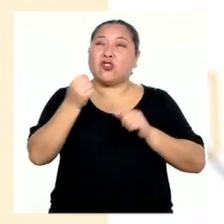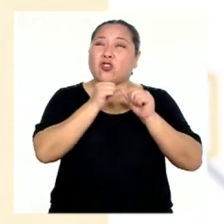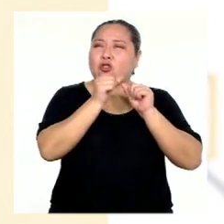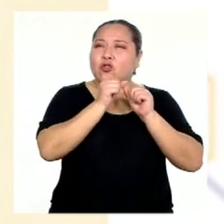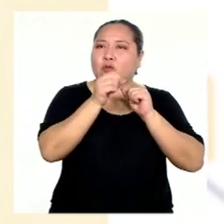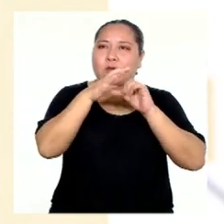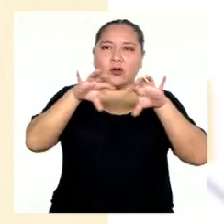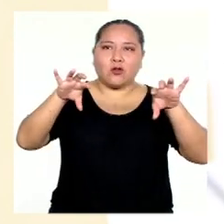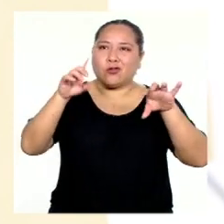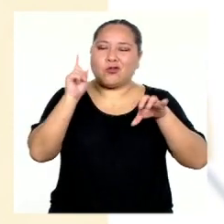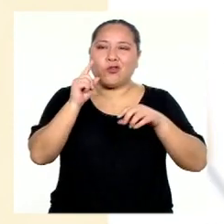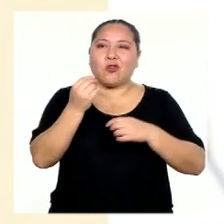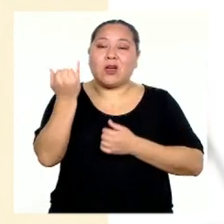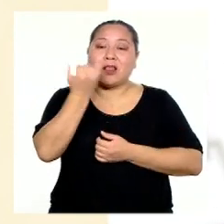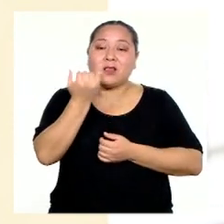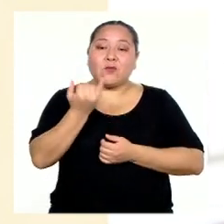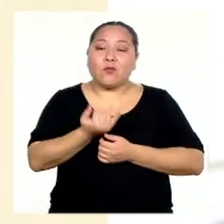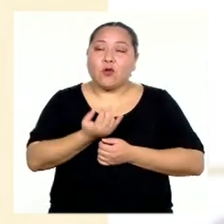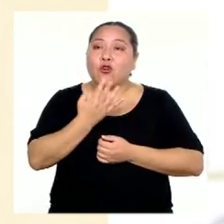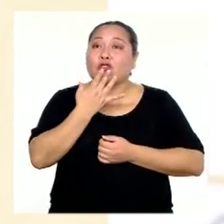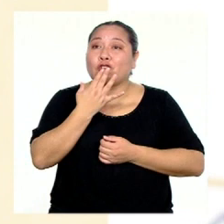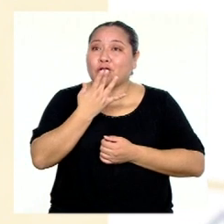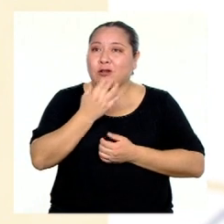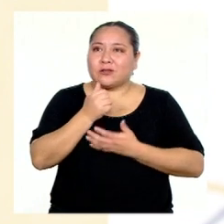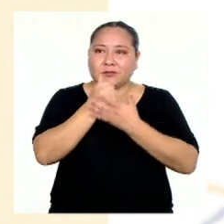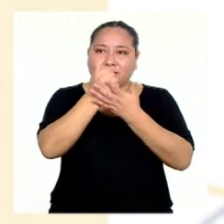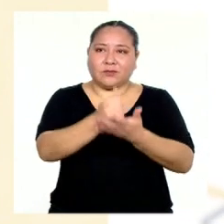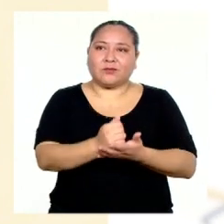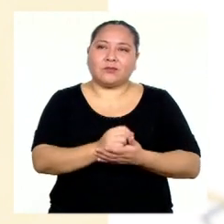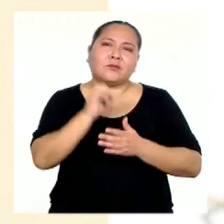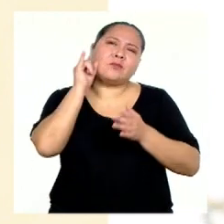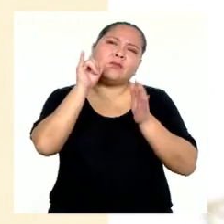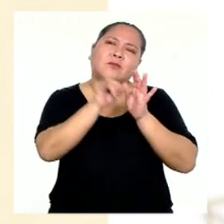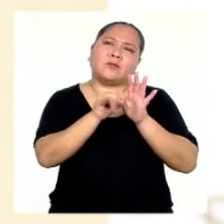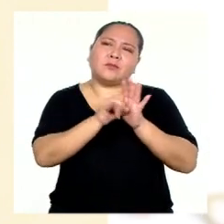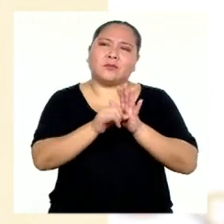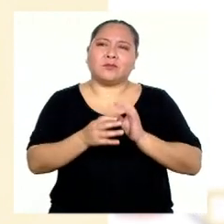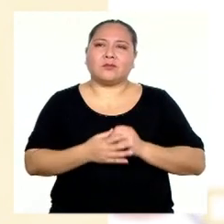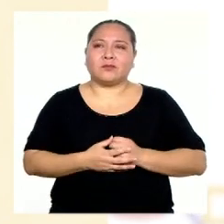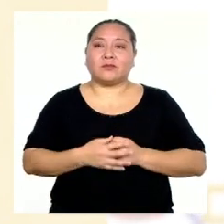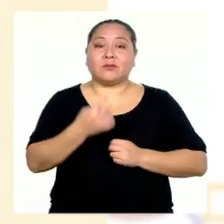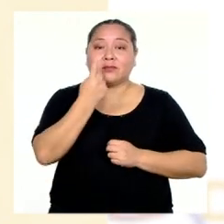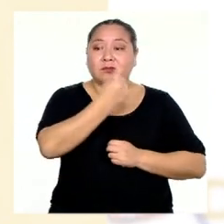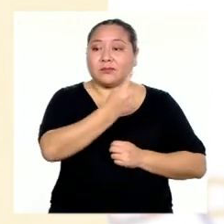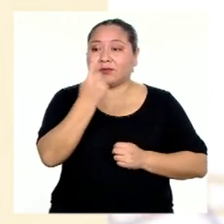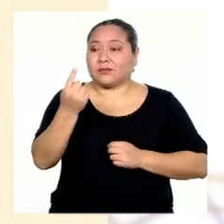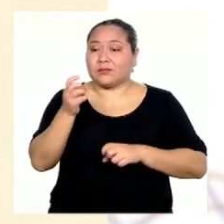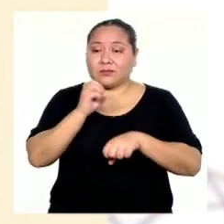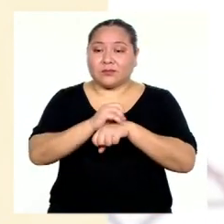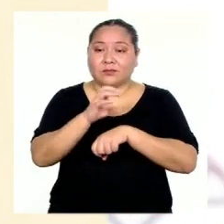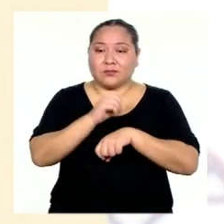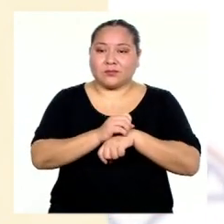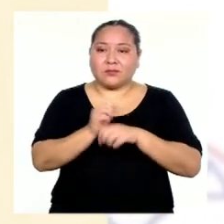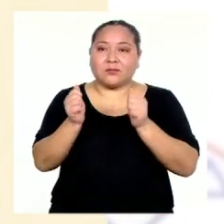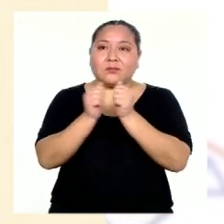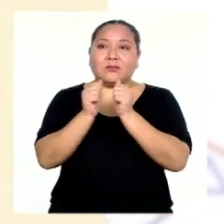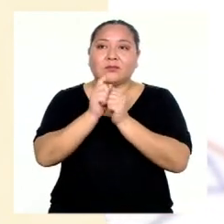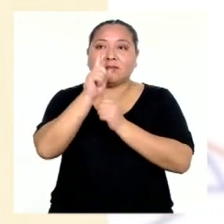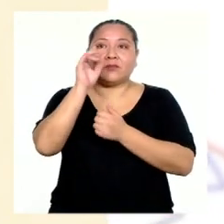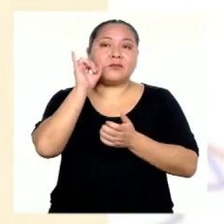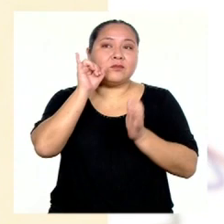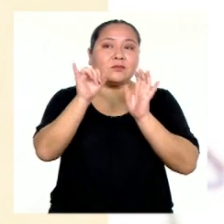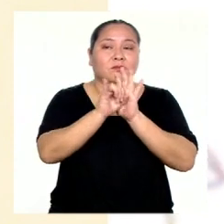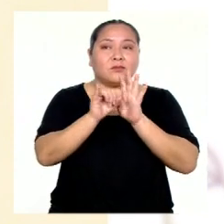que el diseño y los colores ayudan a hacerlo. ¿Y las imágenes? Cada recomendación está acompañada de una imagen que